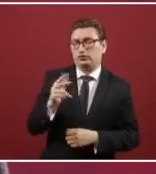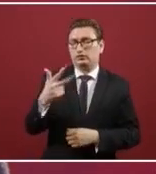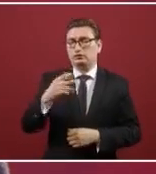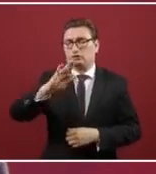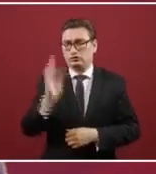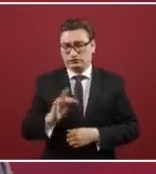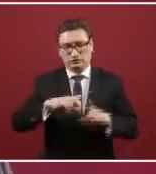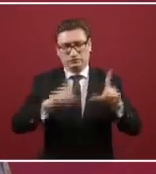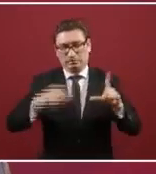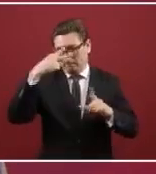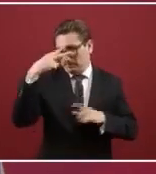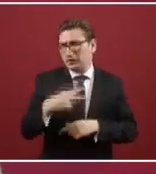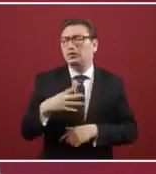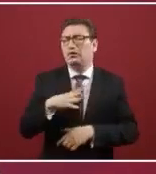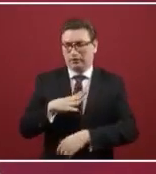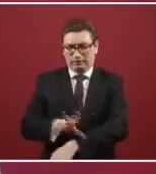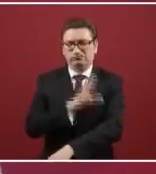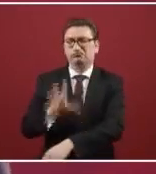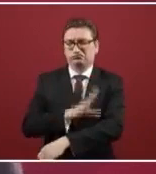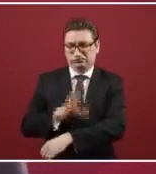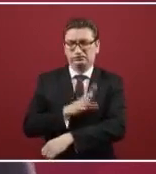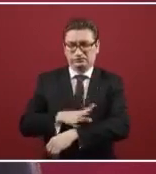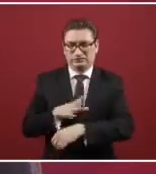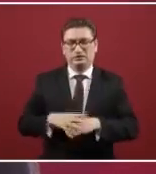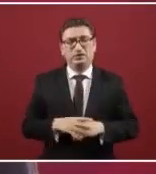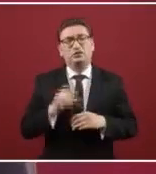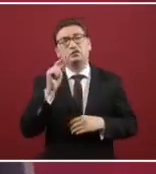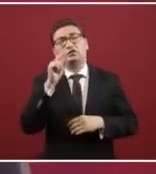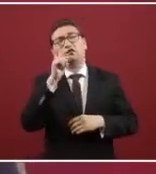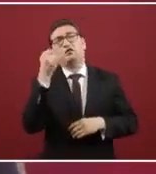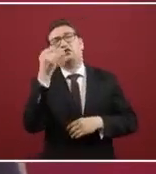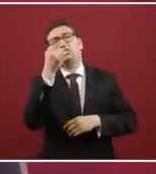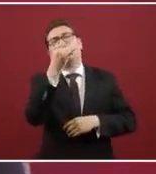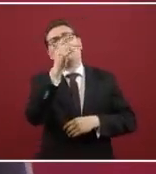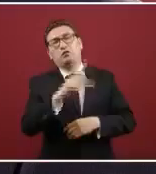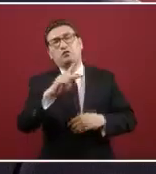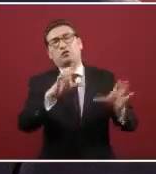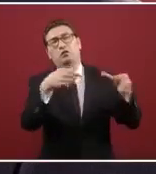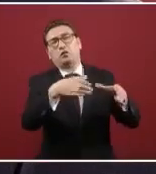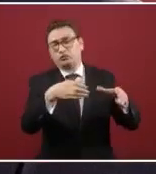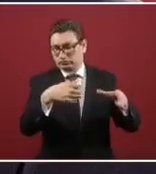México está electrificado, hasta las comunidades más apartadas,